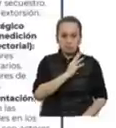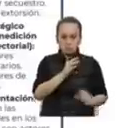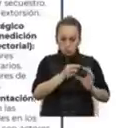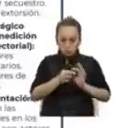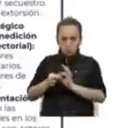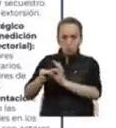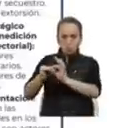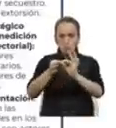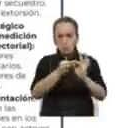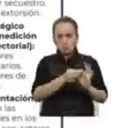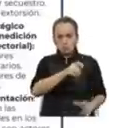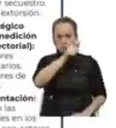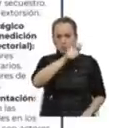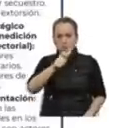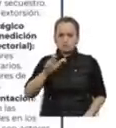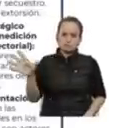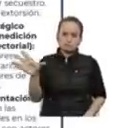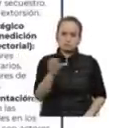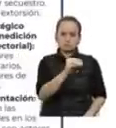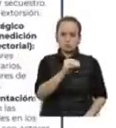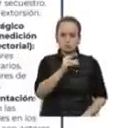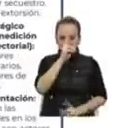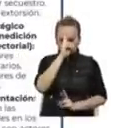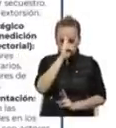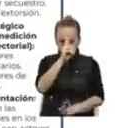son importantes todas las vidas,